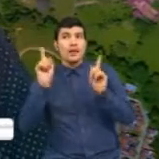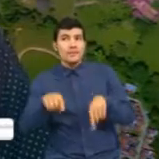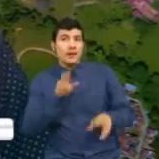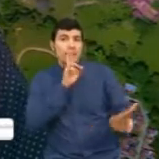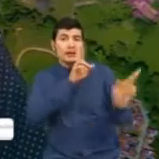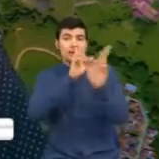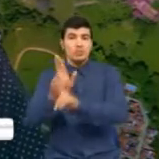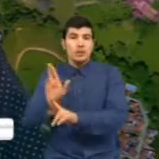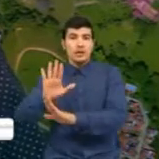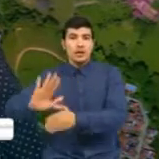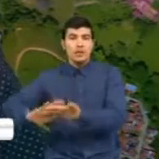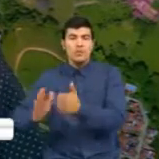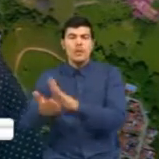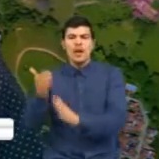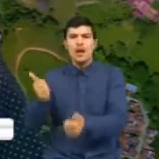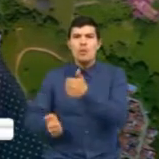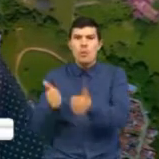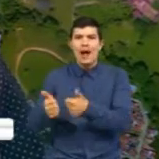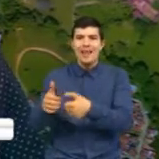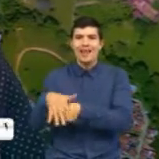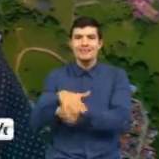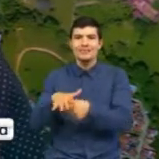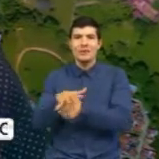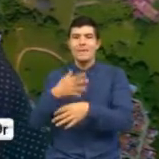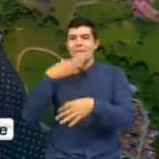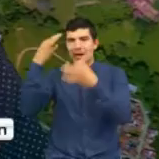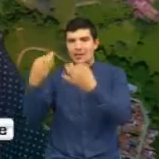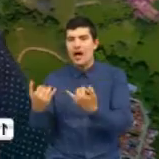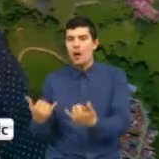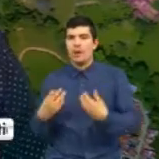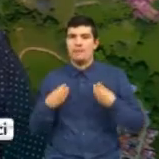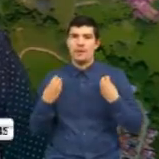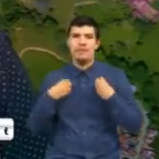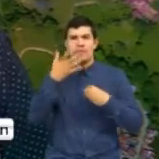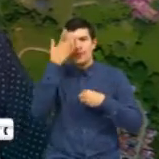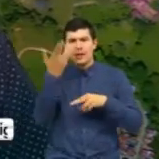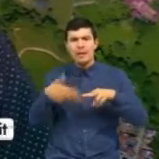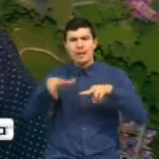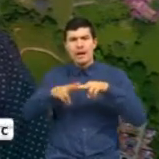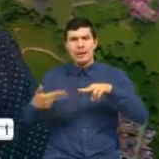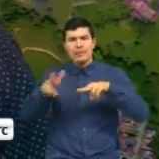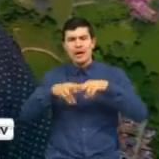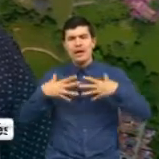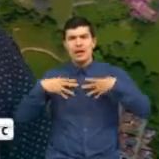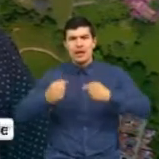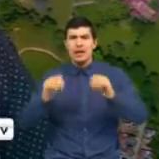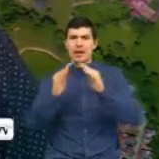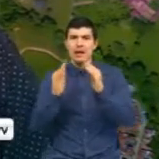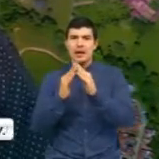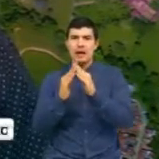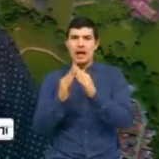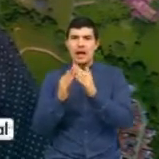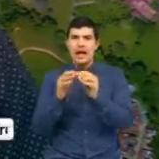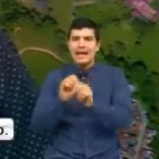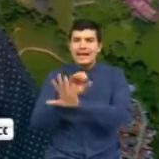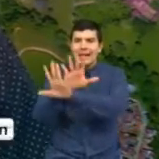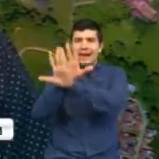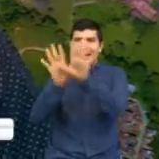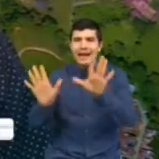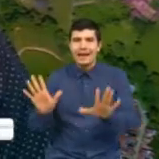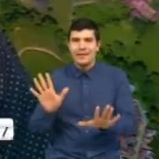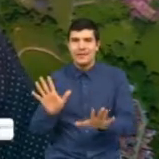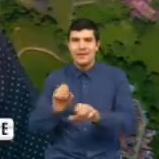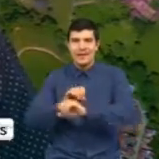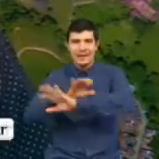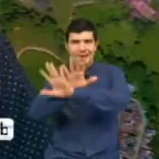responder ya la comunidad cuál es la realidad que estamos viviendo con respecto a los avalúos y hacer claridad en qué años fue que se realizaron